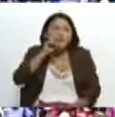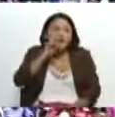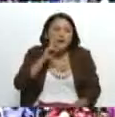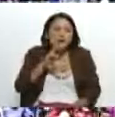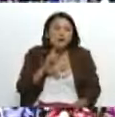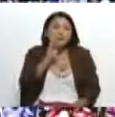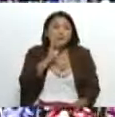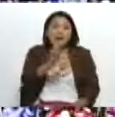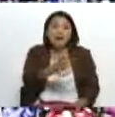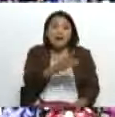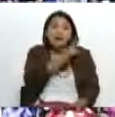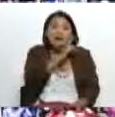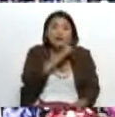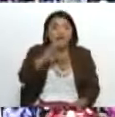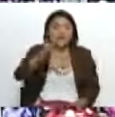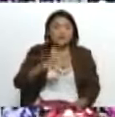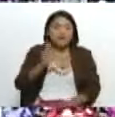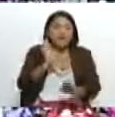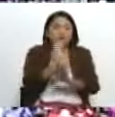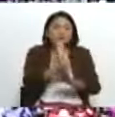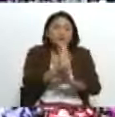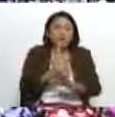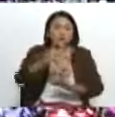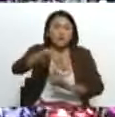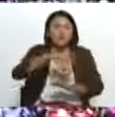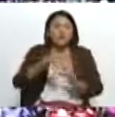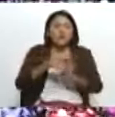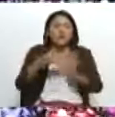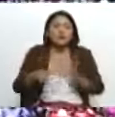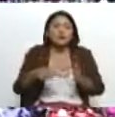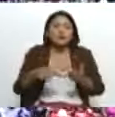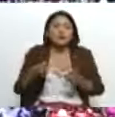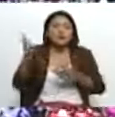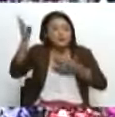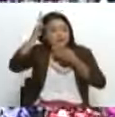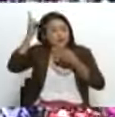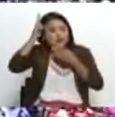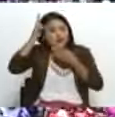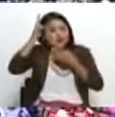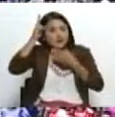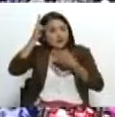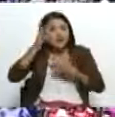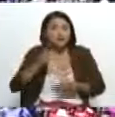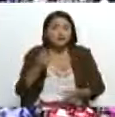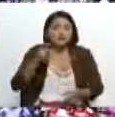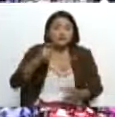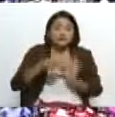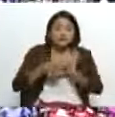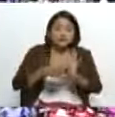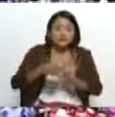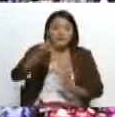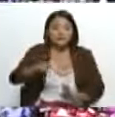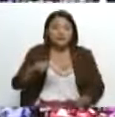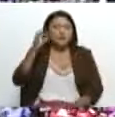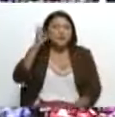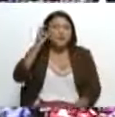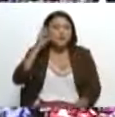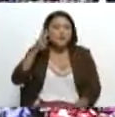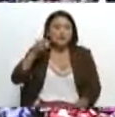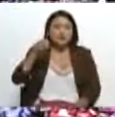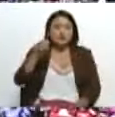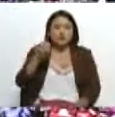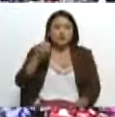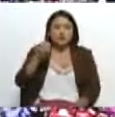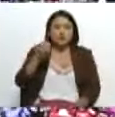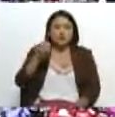siempre ha estado en la defensa de los derechos de los pueblos indígenas, y es necesario siempre resaltar a nuestra profesora Noelí Pocaterra,